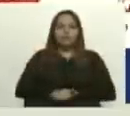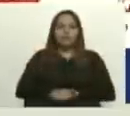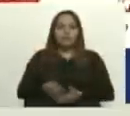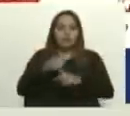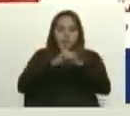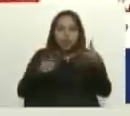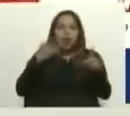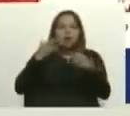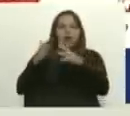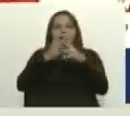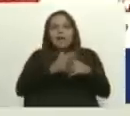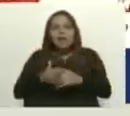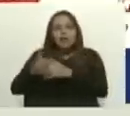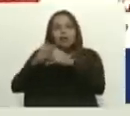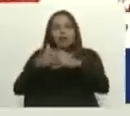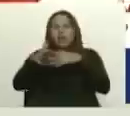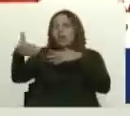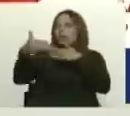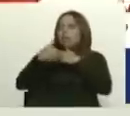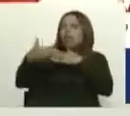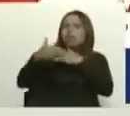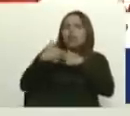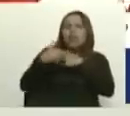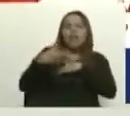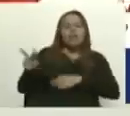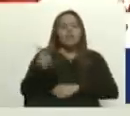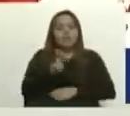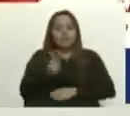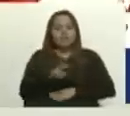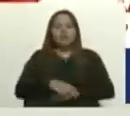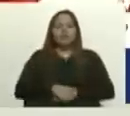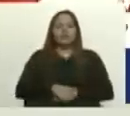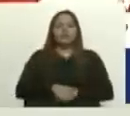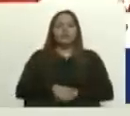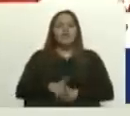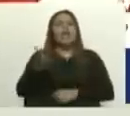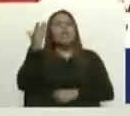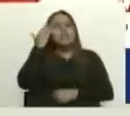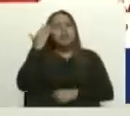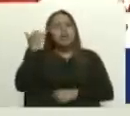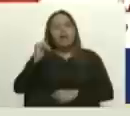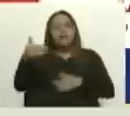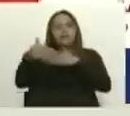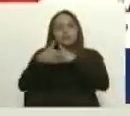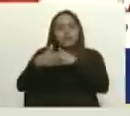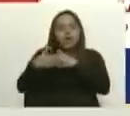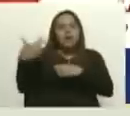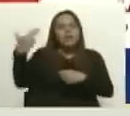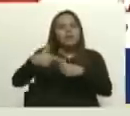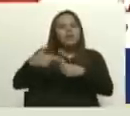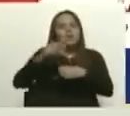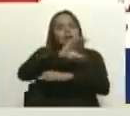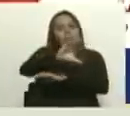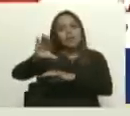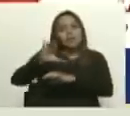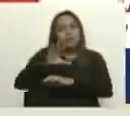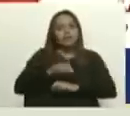cuando Estados Unidos ataca a Venezuela, sabe que está atacando Petrocaribe.